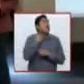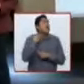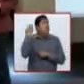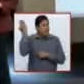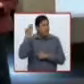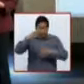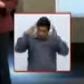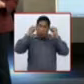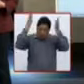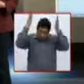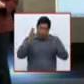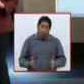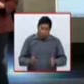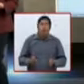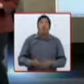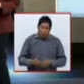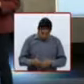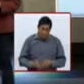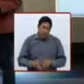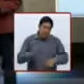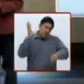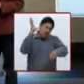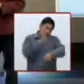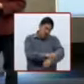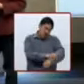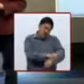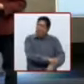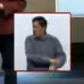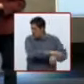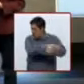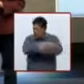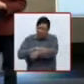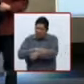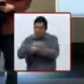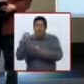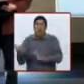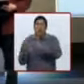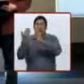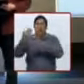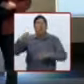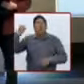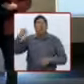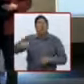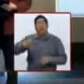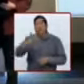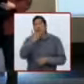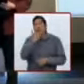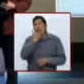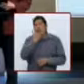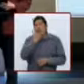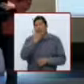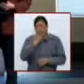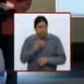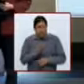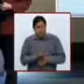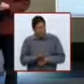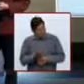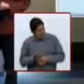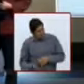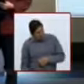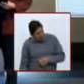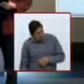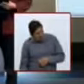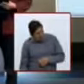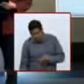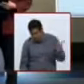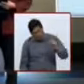un caso de este profesor que ha sido puesto ante un juez. ¿Por qué motivo? ¿Cuál ha sido la determinación de la justicia con relación